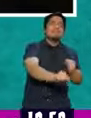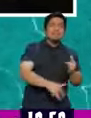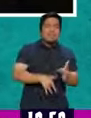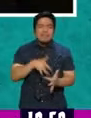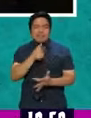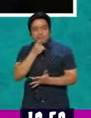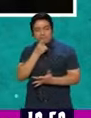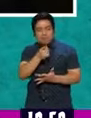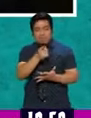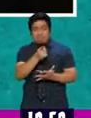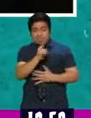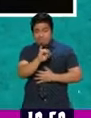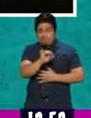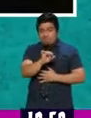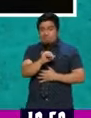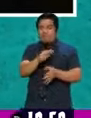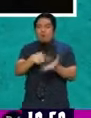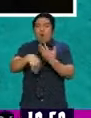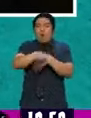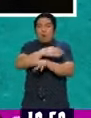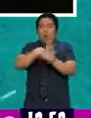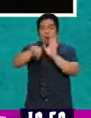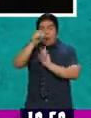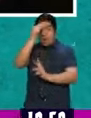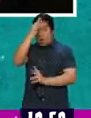bien al decirlo, como un tonto loco.